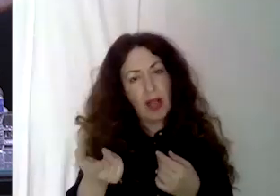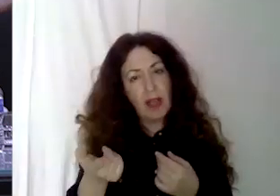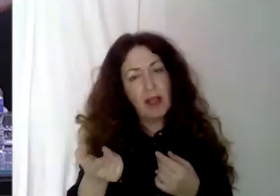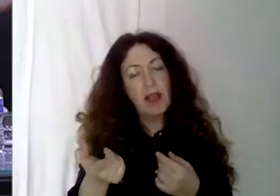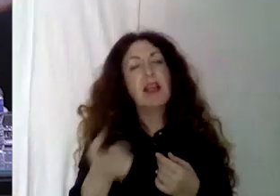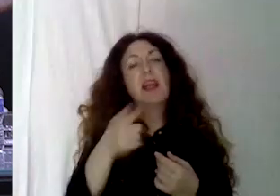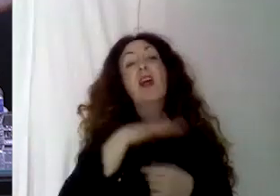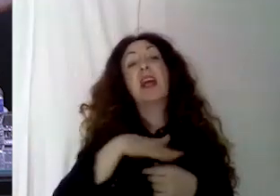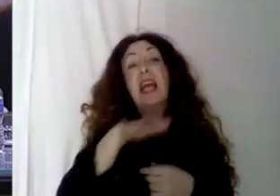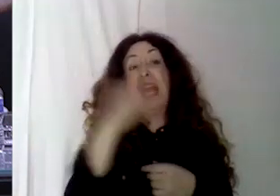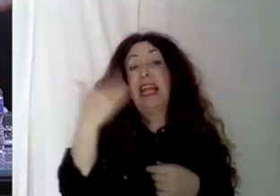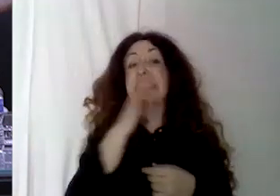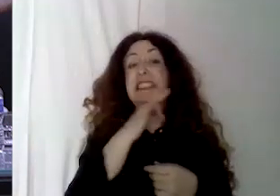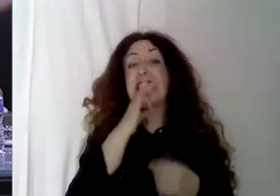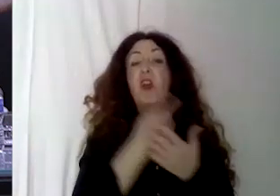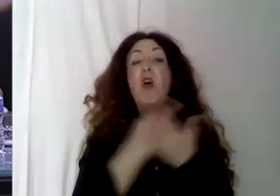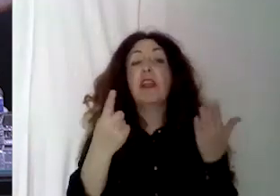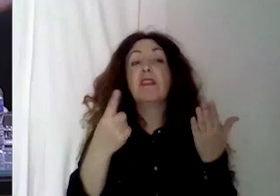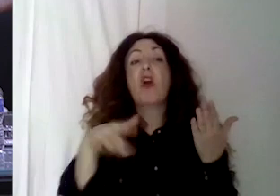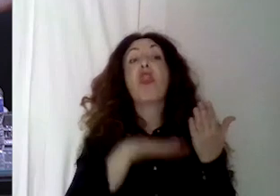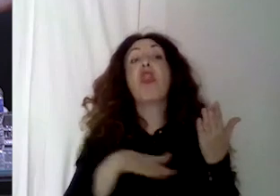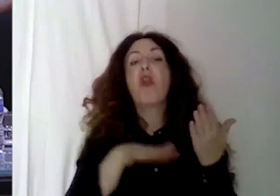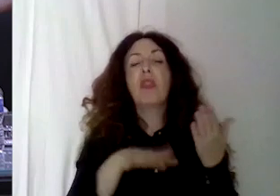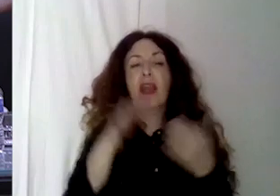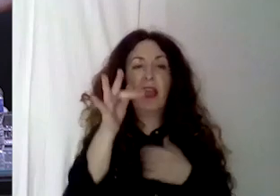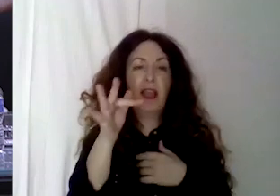el siglo XVI, que es la ciudad de Ferrara.